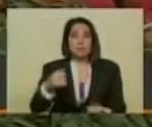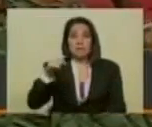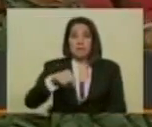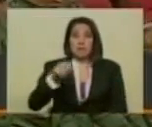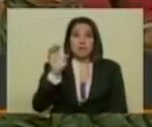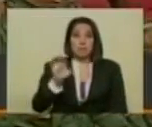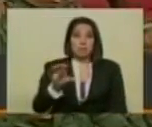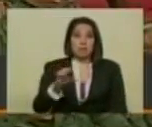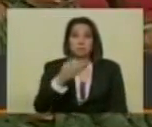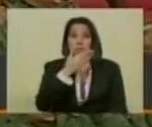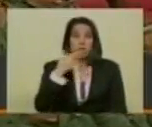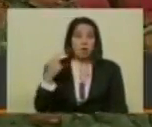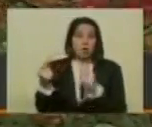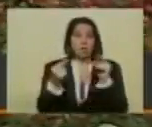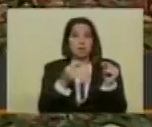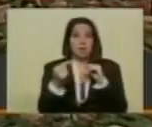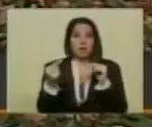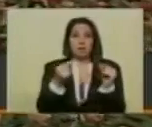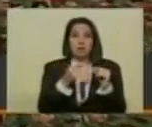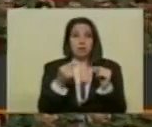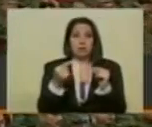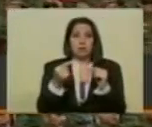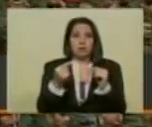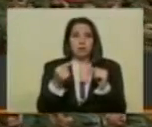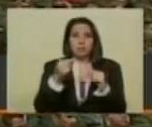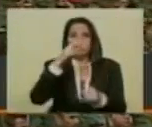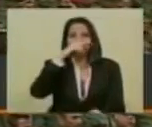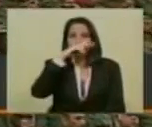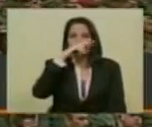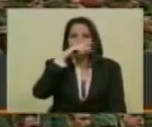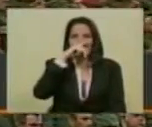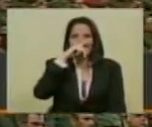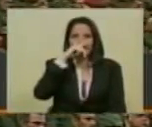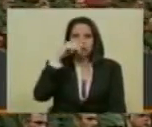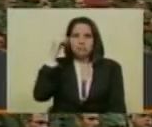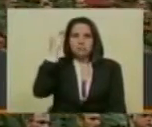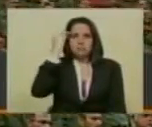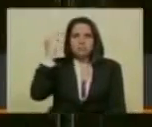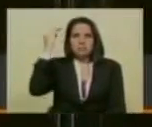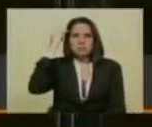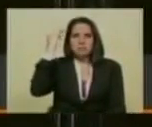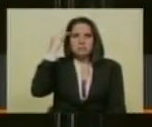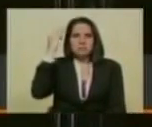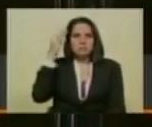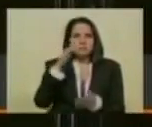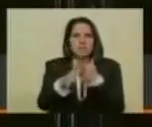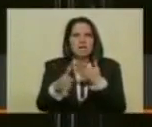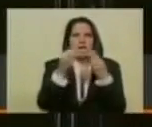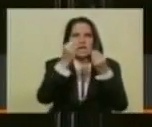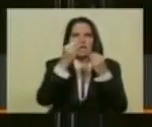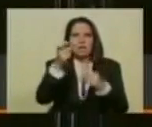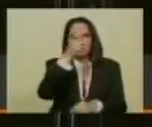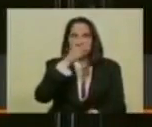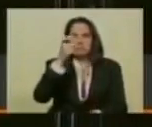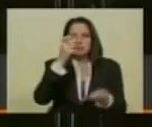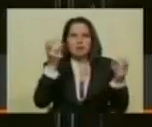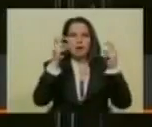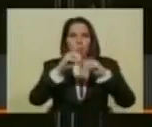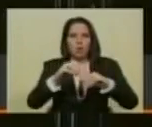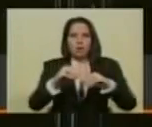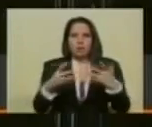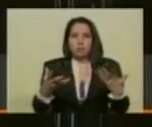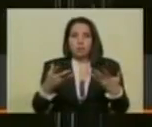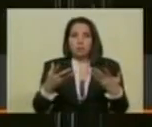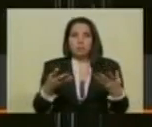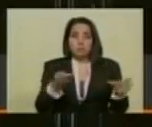diálogo, la palabra, el entendimiento, la búsqueda de acuerdo entre diferentes, inclusive con los sectores